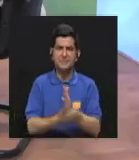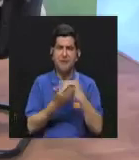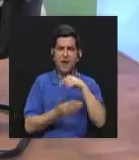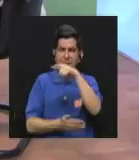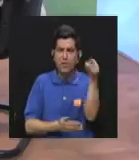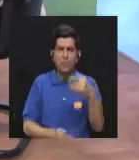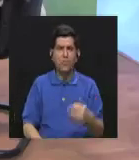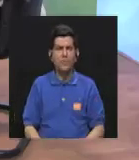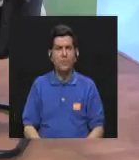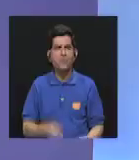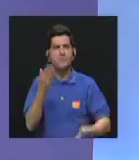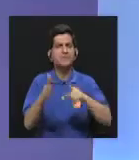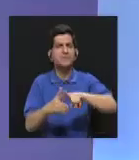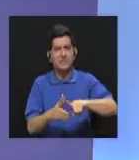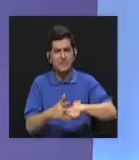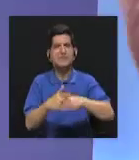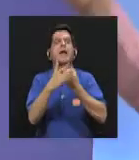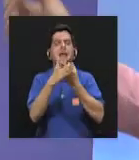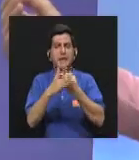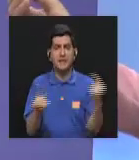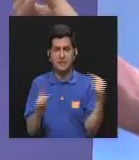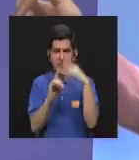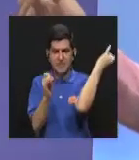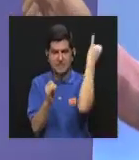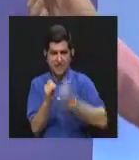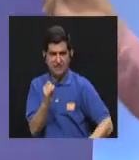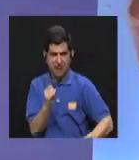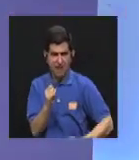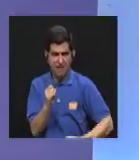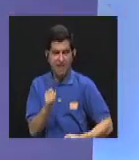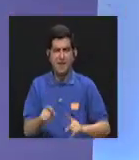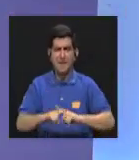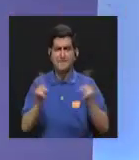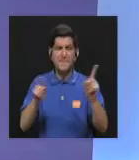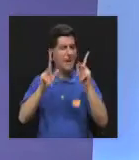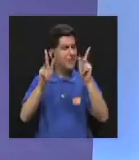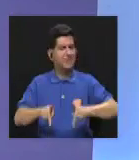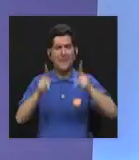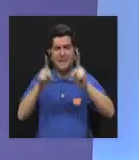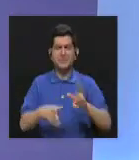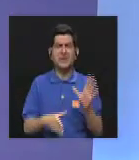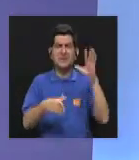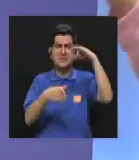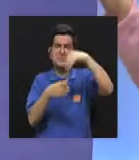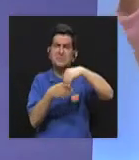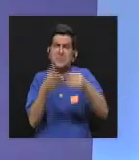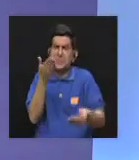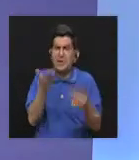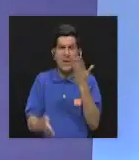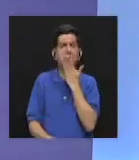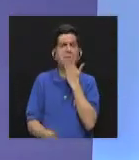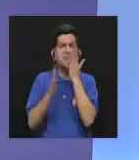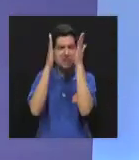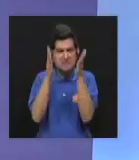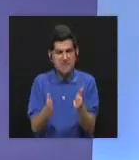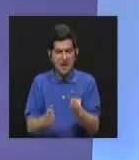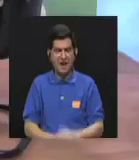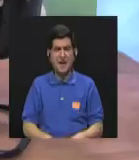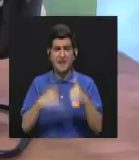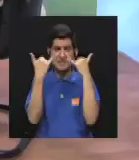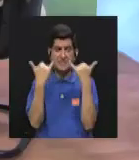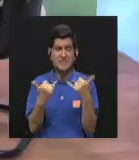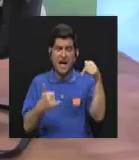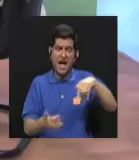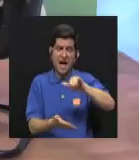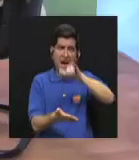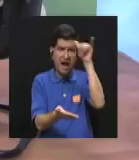ellos que estuvieron como desde el principio hasta el final. Pero hubo personas que se involucraron, indígenas que se involucraron cuando ya estaban aquí en